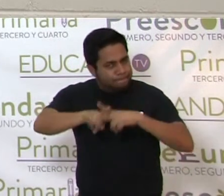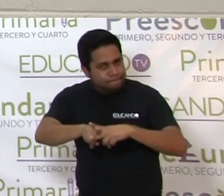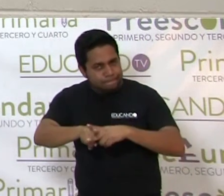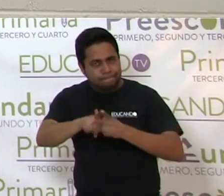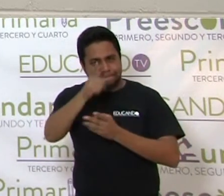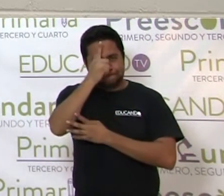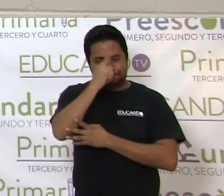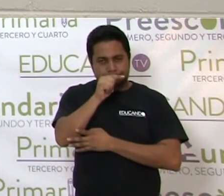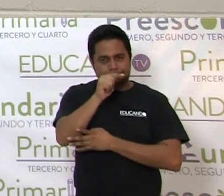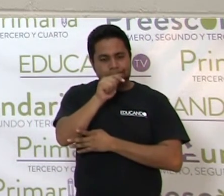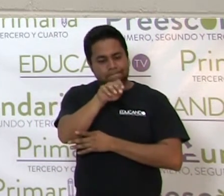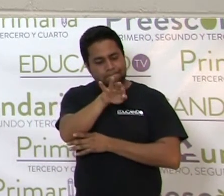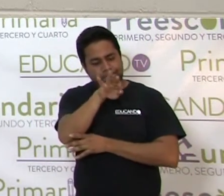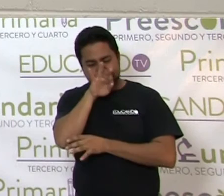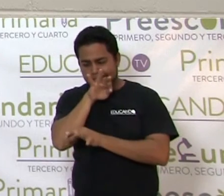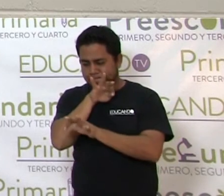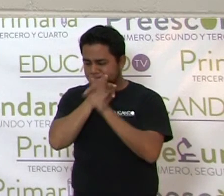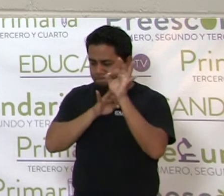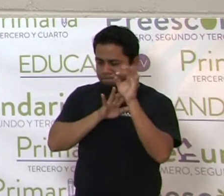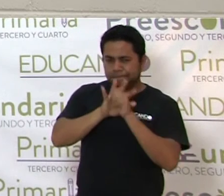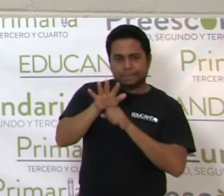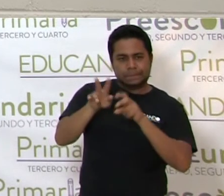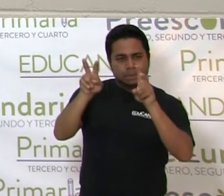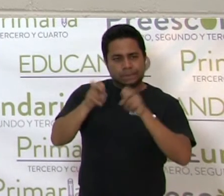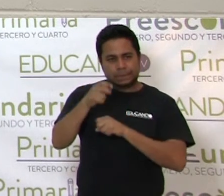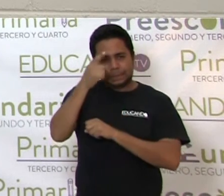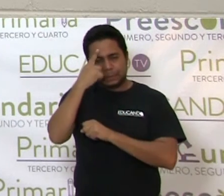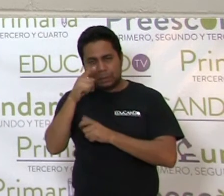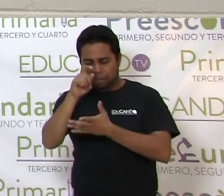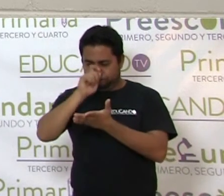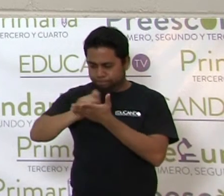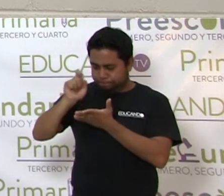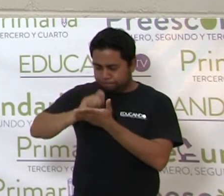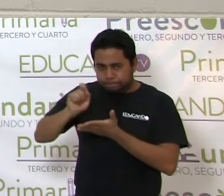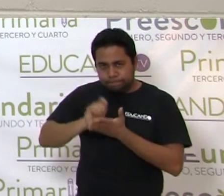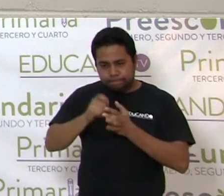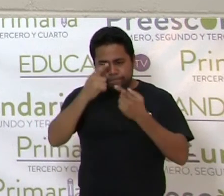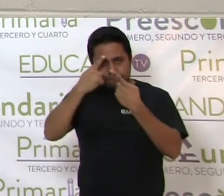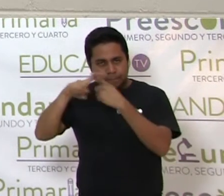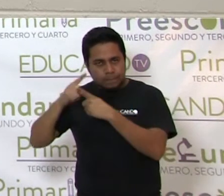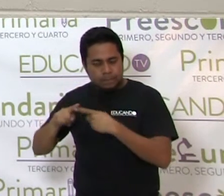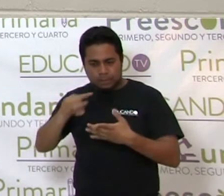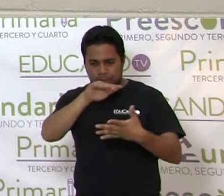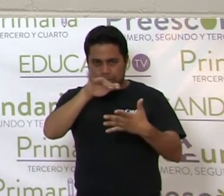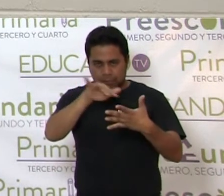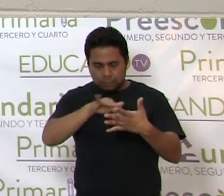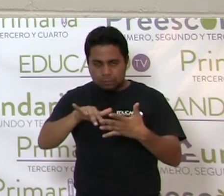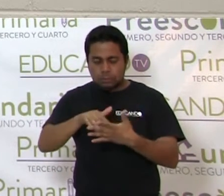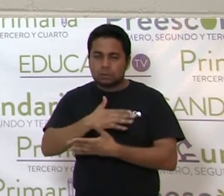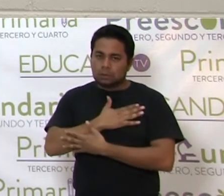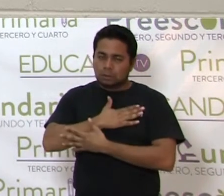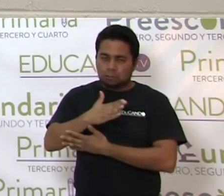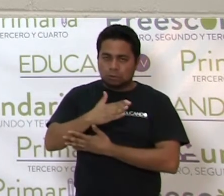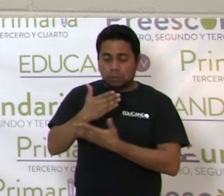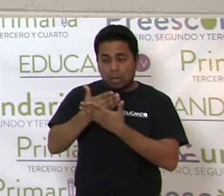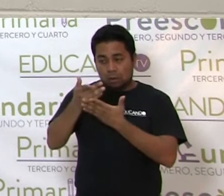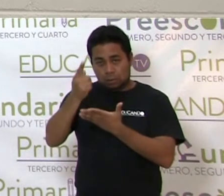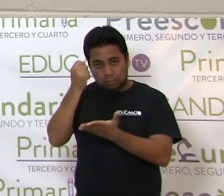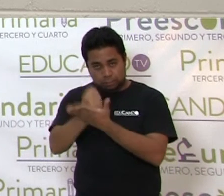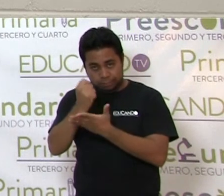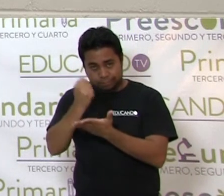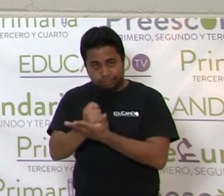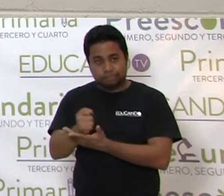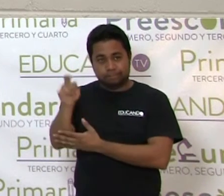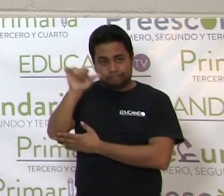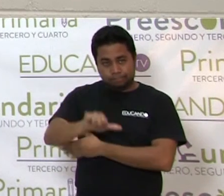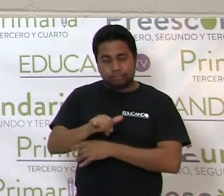para recuperar los títulos de las obras literarias. Y bueno, su tarea de hoy